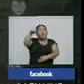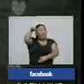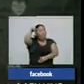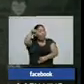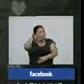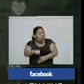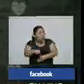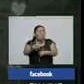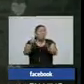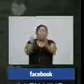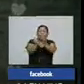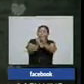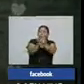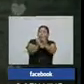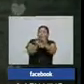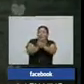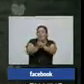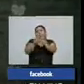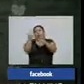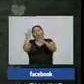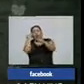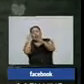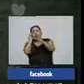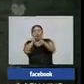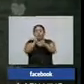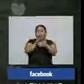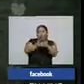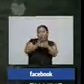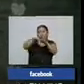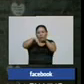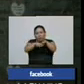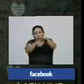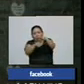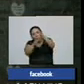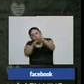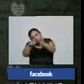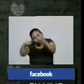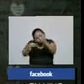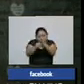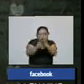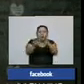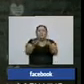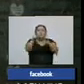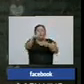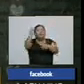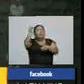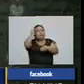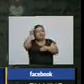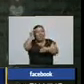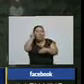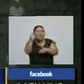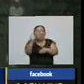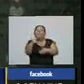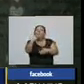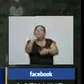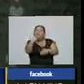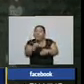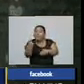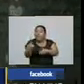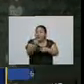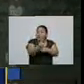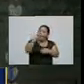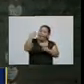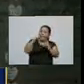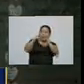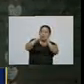tragedia que enlutó a más de 30 familias. Pues recordarles que fueron miembros de la iglesia Elim que se